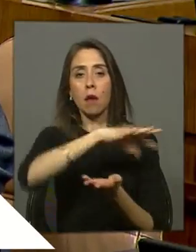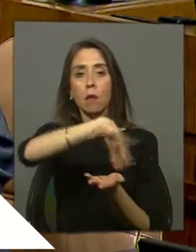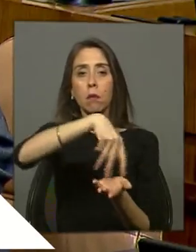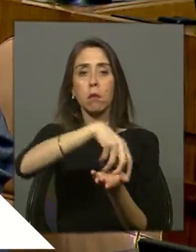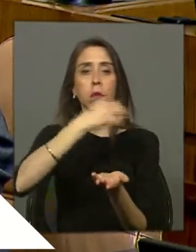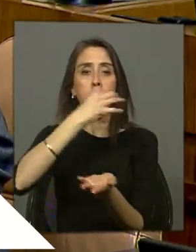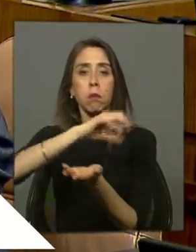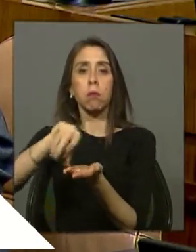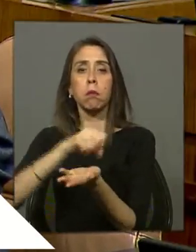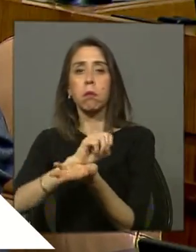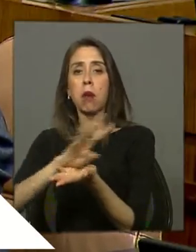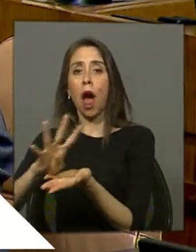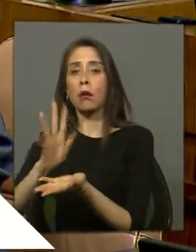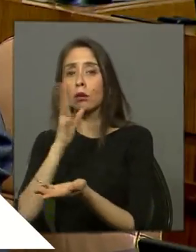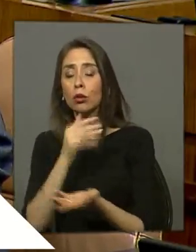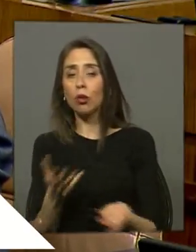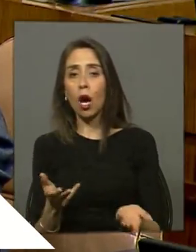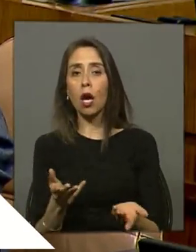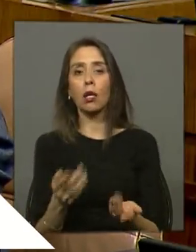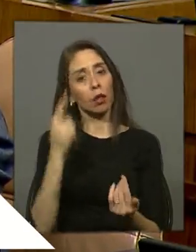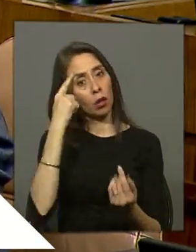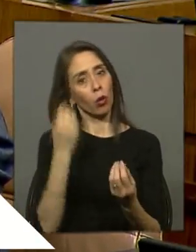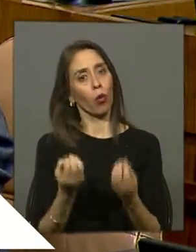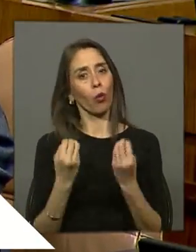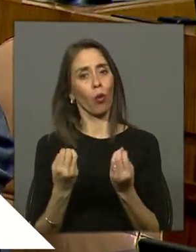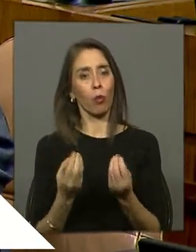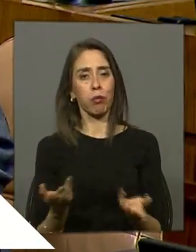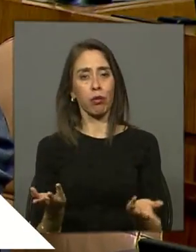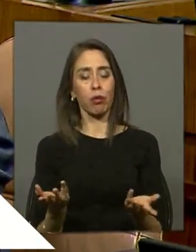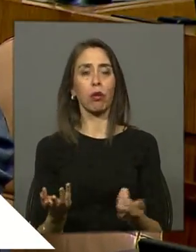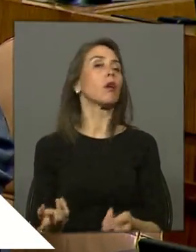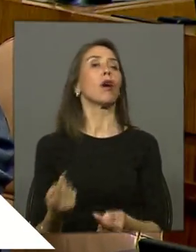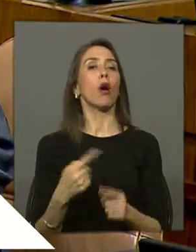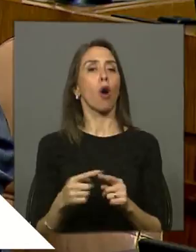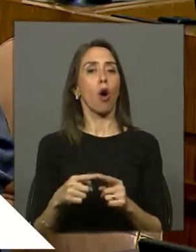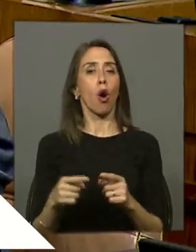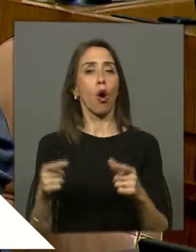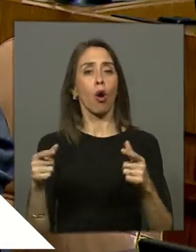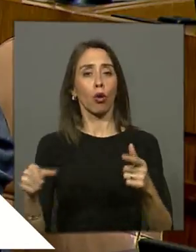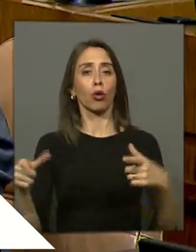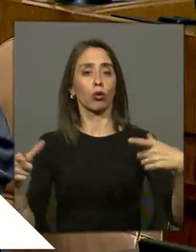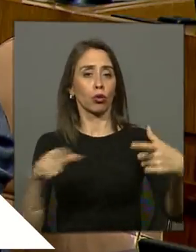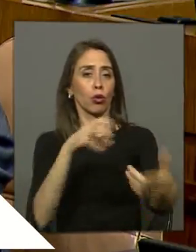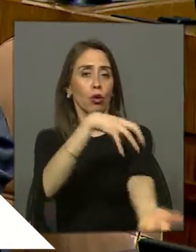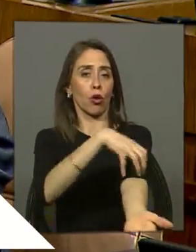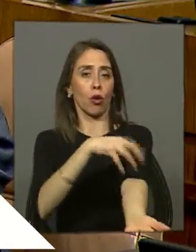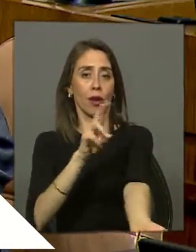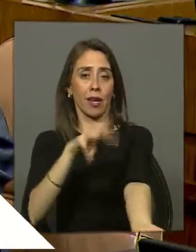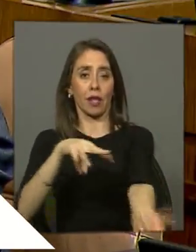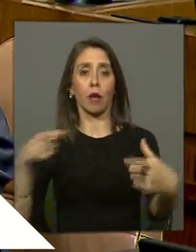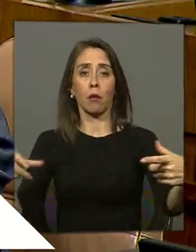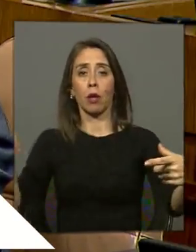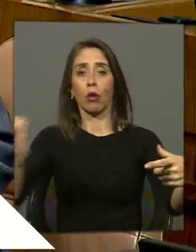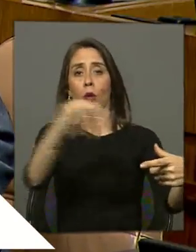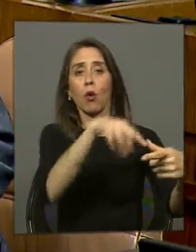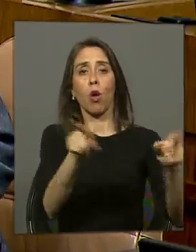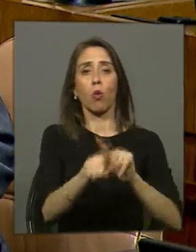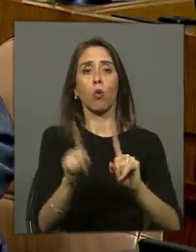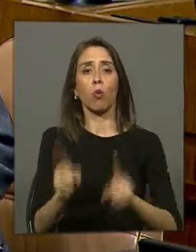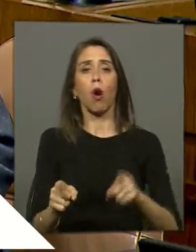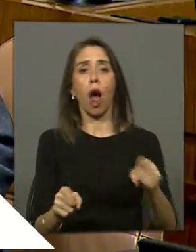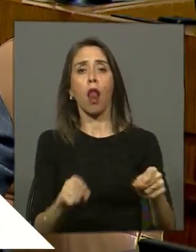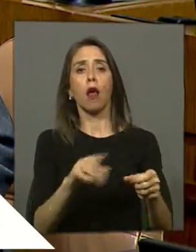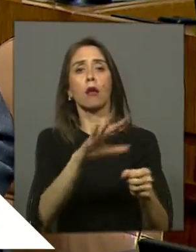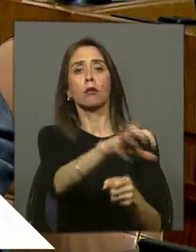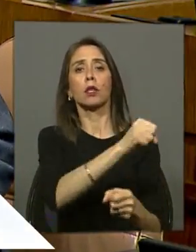parece un despropósito esto se repite sistemáticamente en otras comunas de la región metropolitana por lo tanto presidente mi solicitud